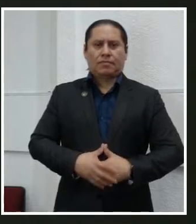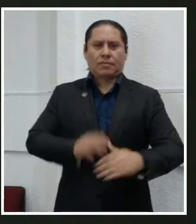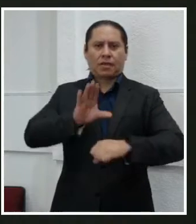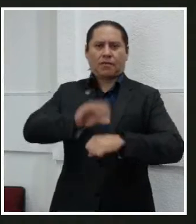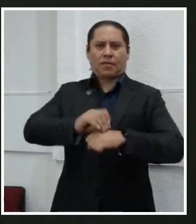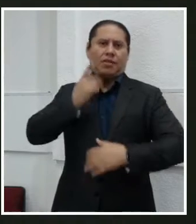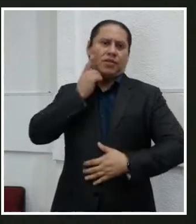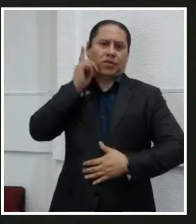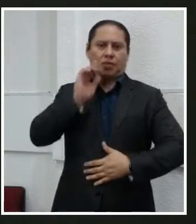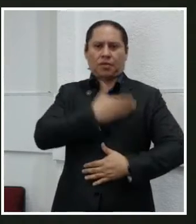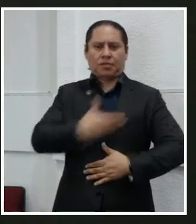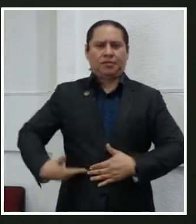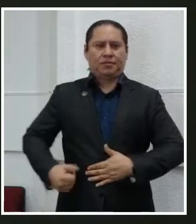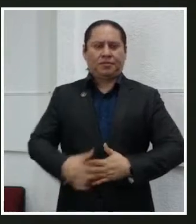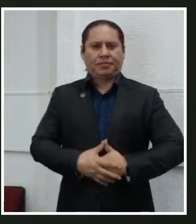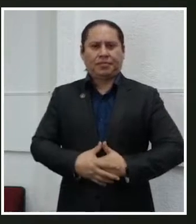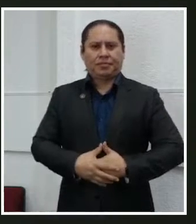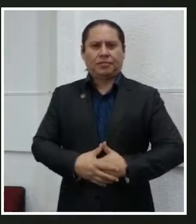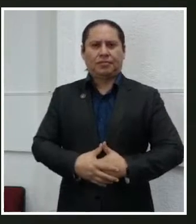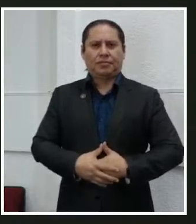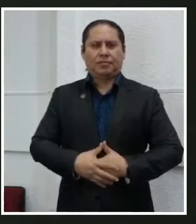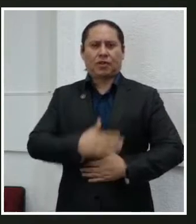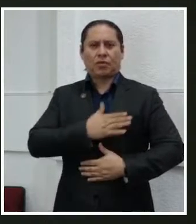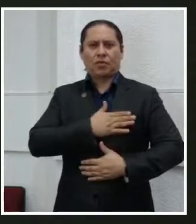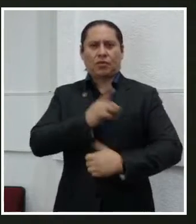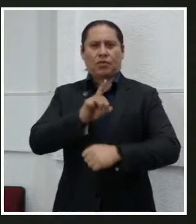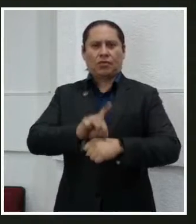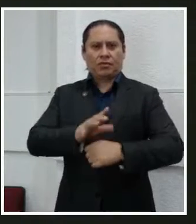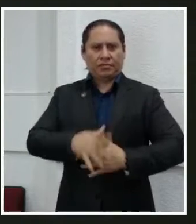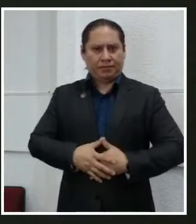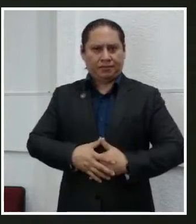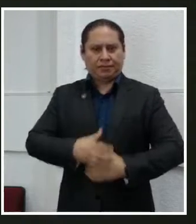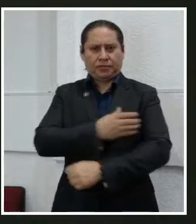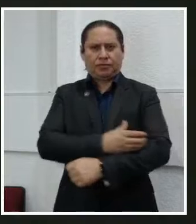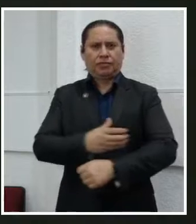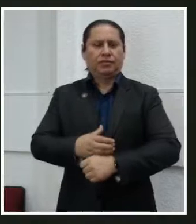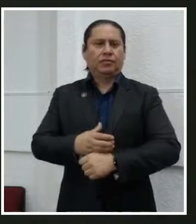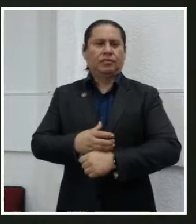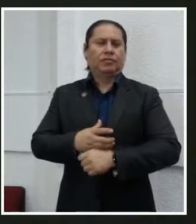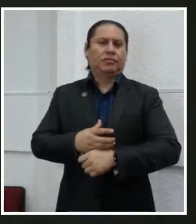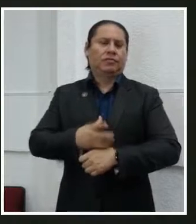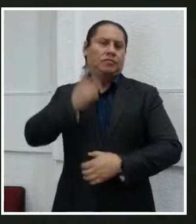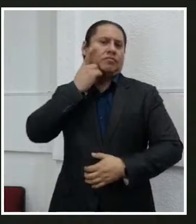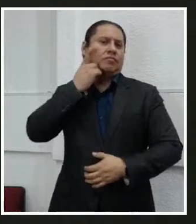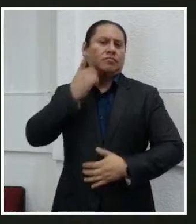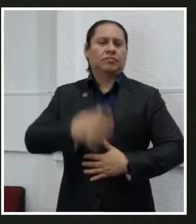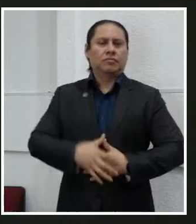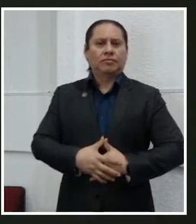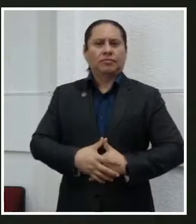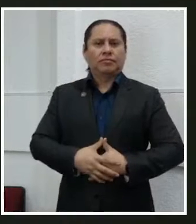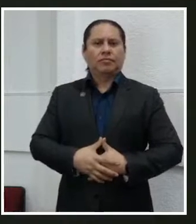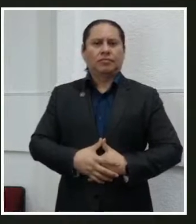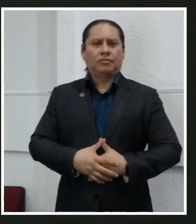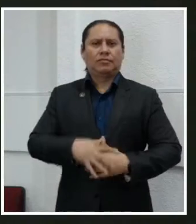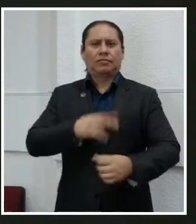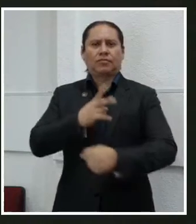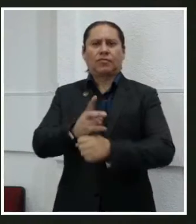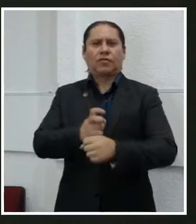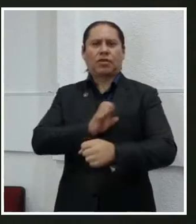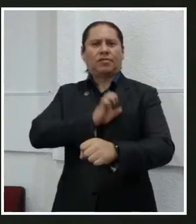Con su venia, diputada presidenta. Muy buenos días, compañeras y compañeros legisladores,